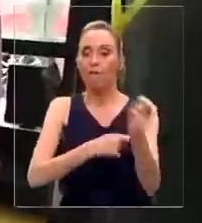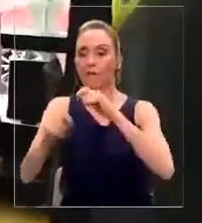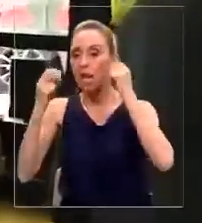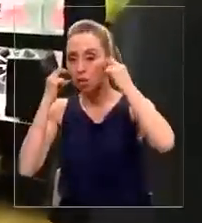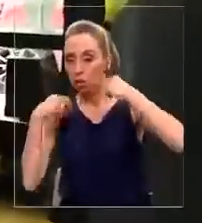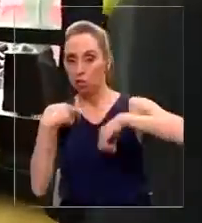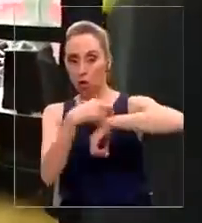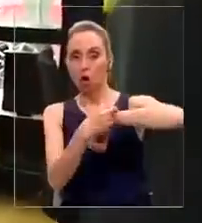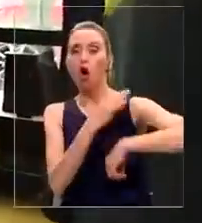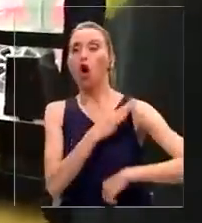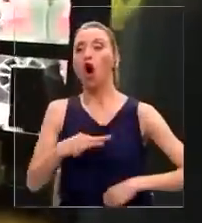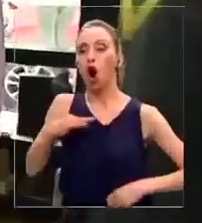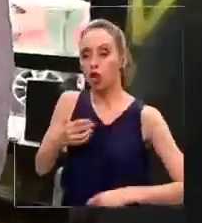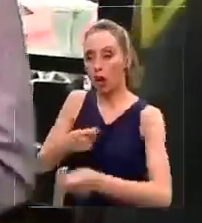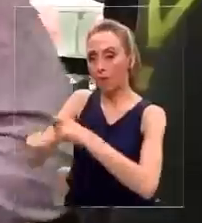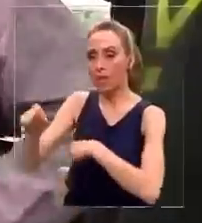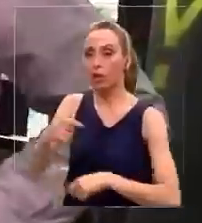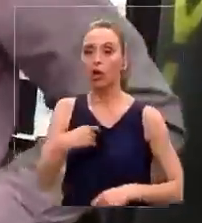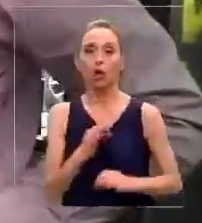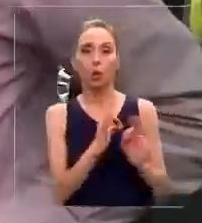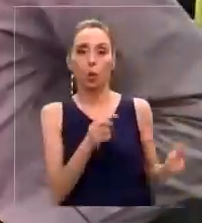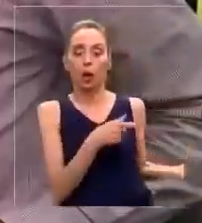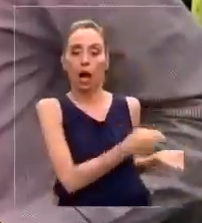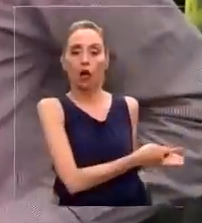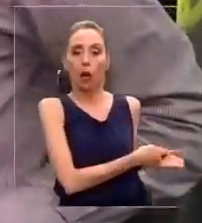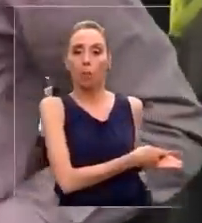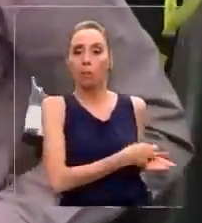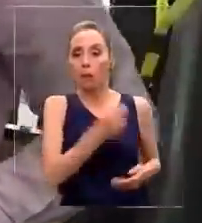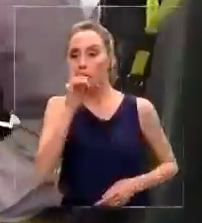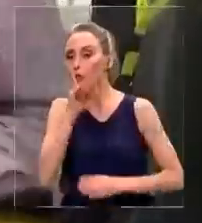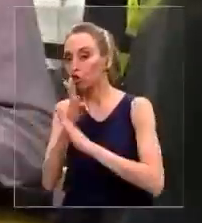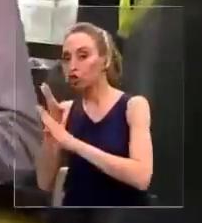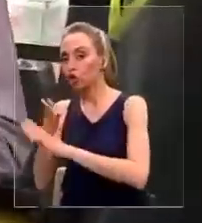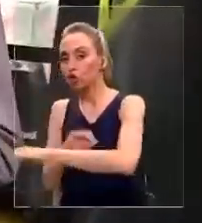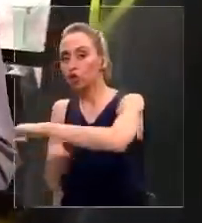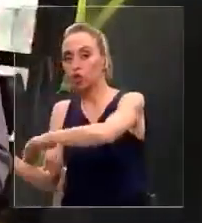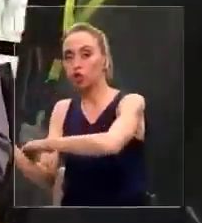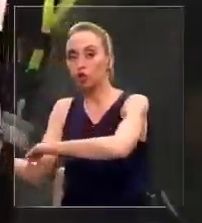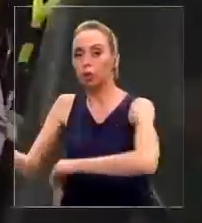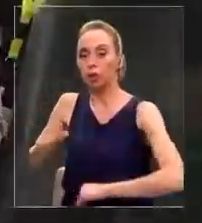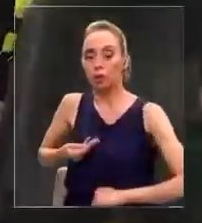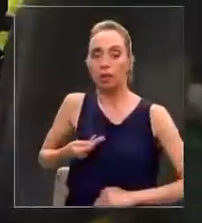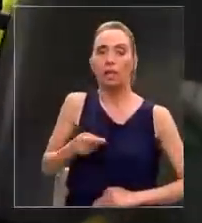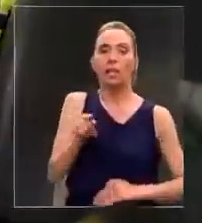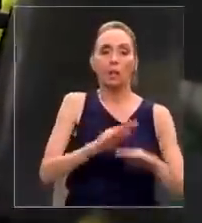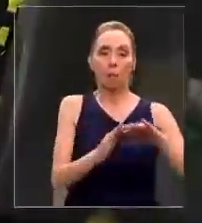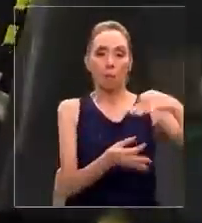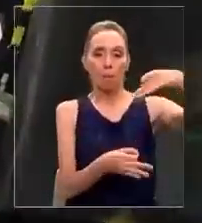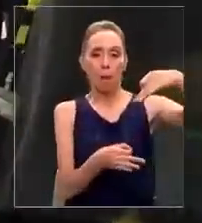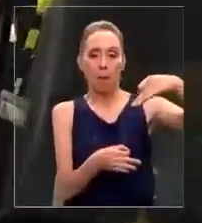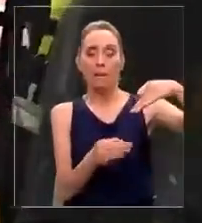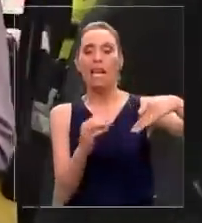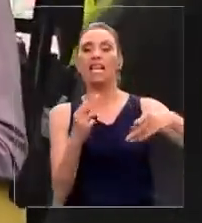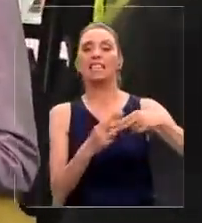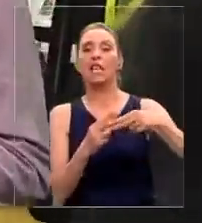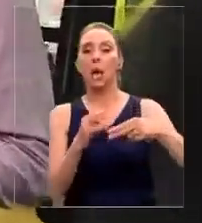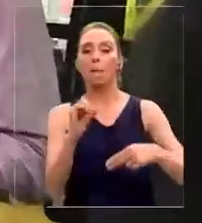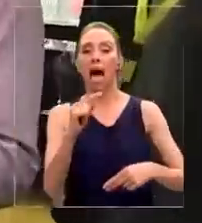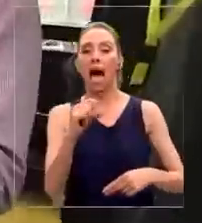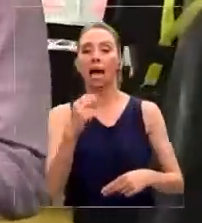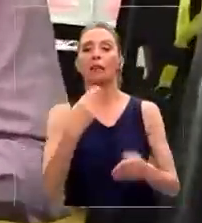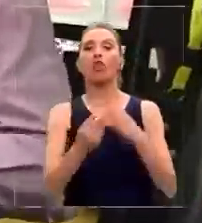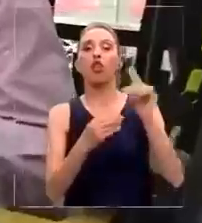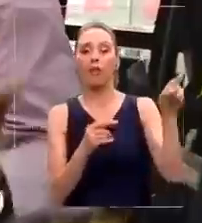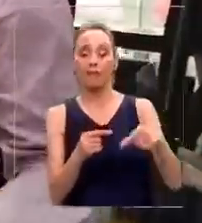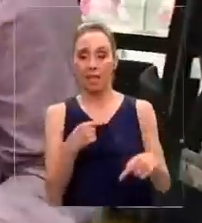joya, pero que sin embargo yo nunca compré y que la adquirí de mala manera. Bien, ¿qué es lo que garantiza esta acta de procedencia? El acta de procedencia garantiza